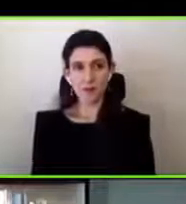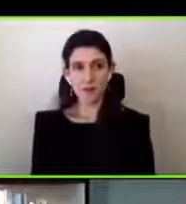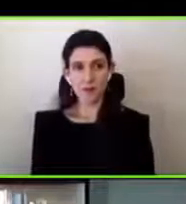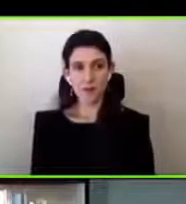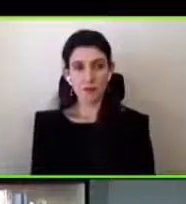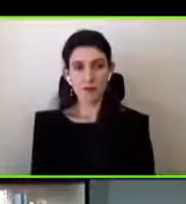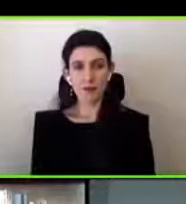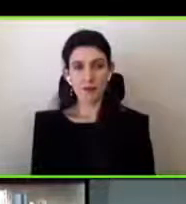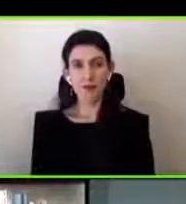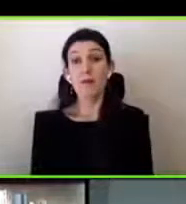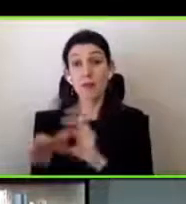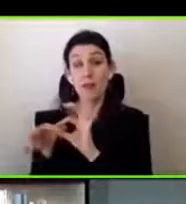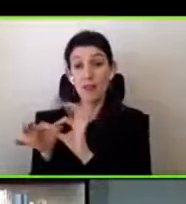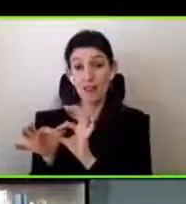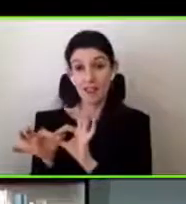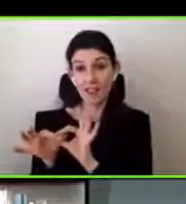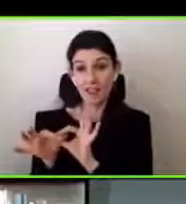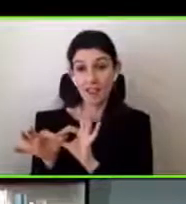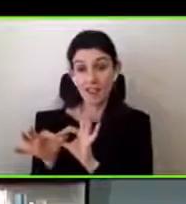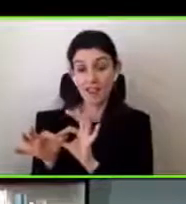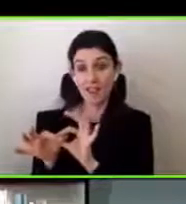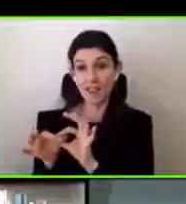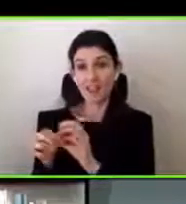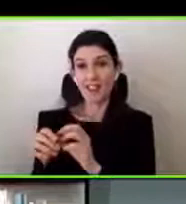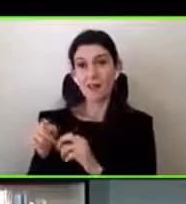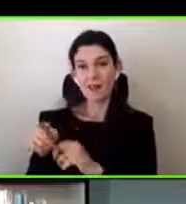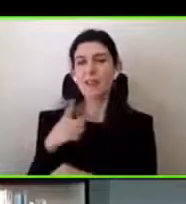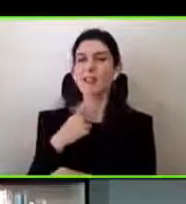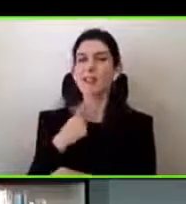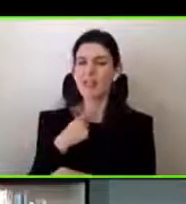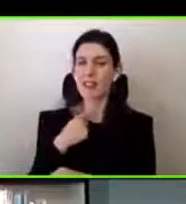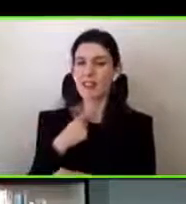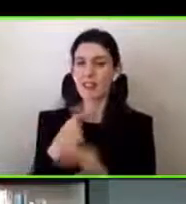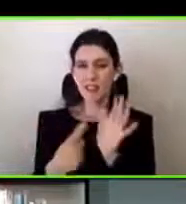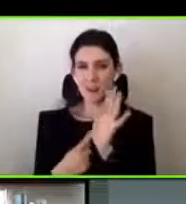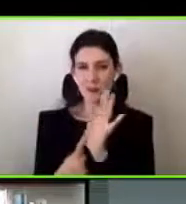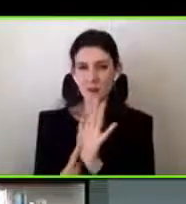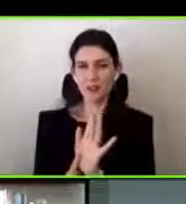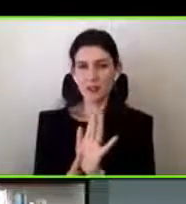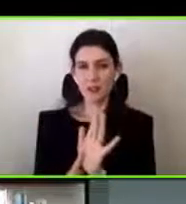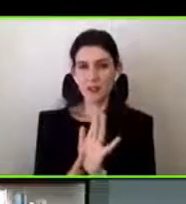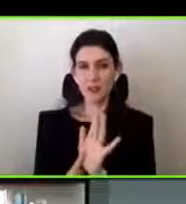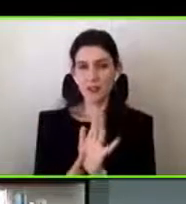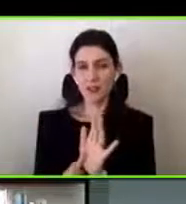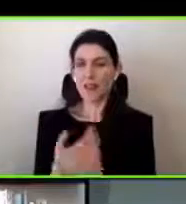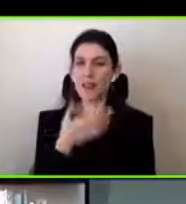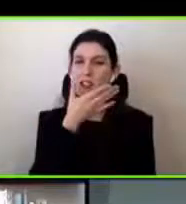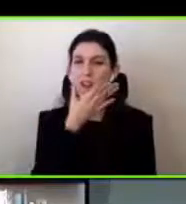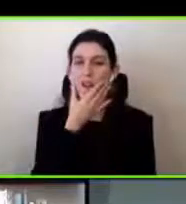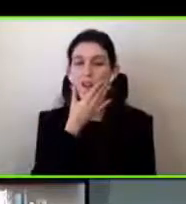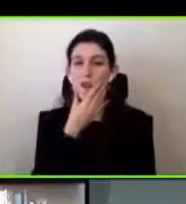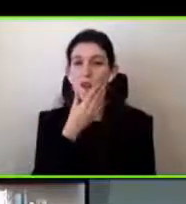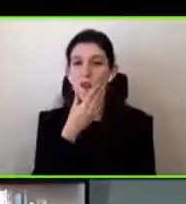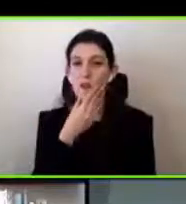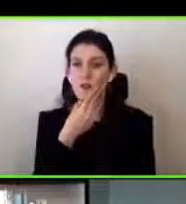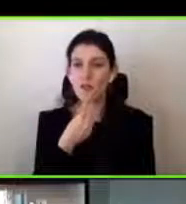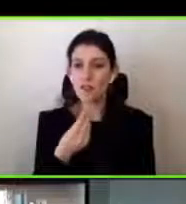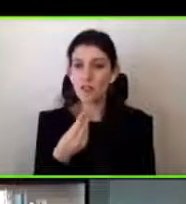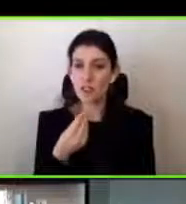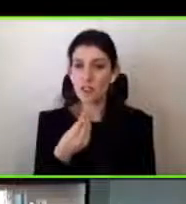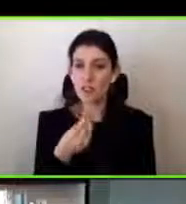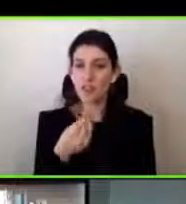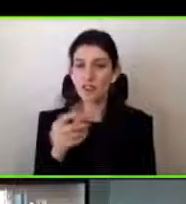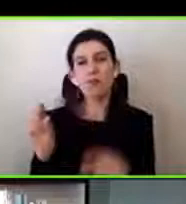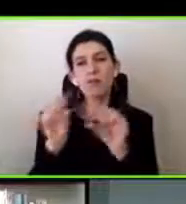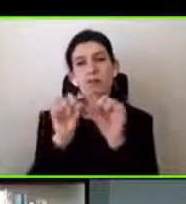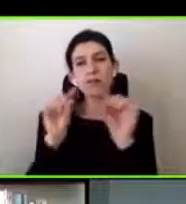Muchas gracias, Francisco, por esa interesante presentación. No. Y qué bonito la frase que